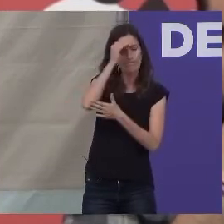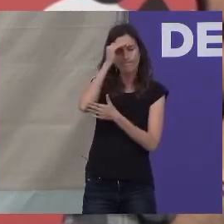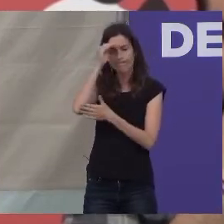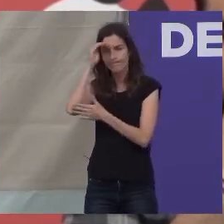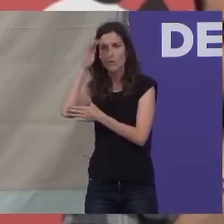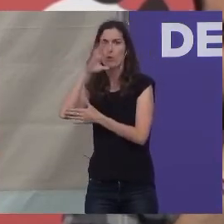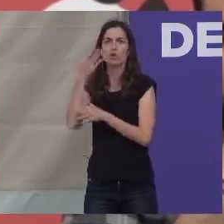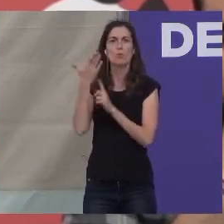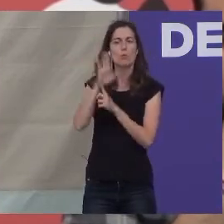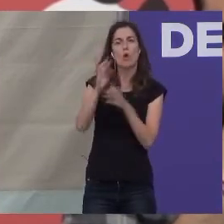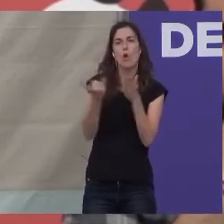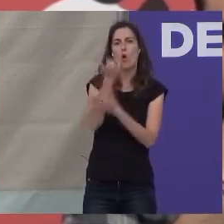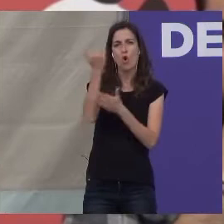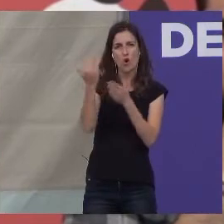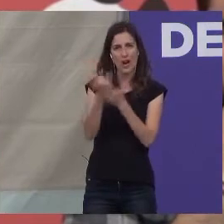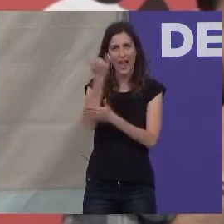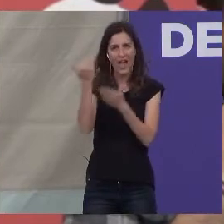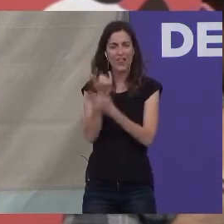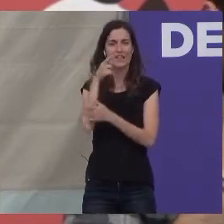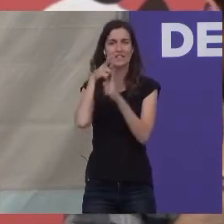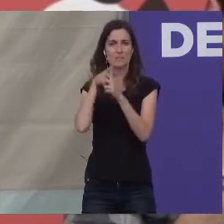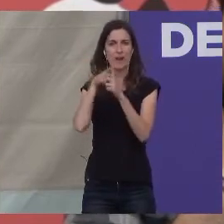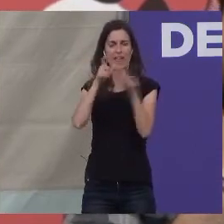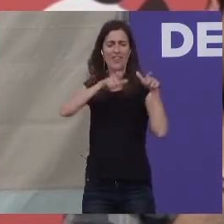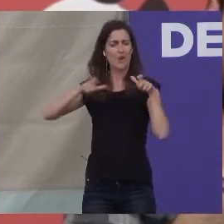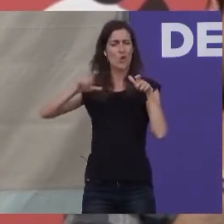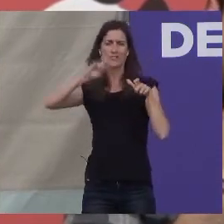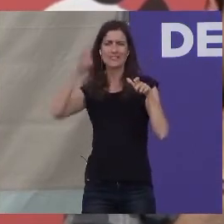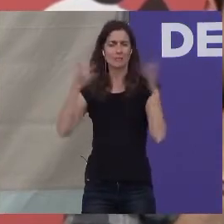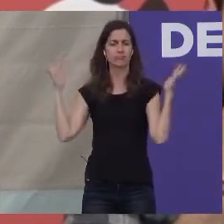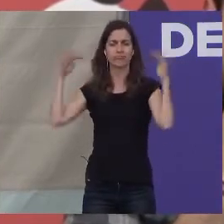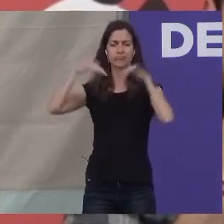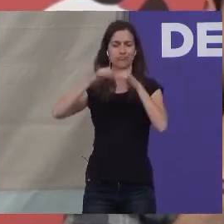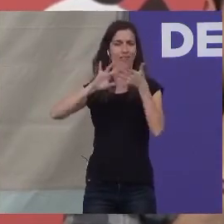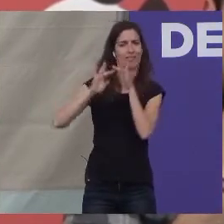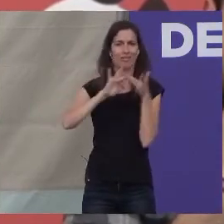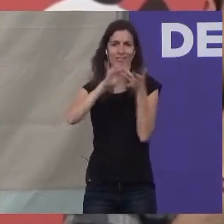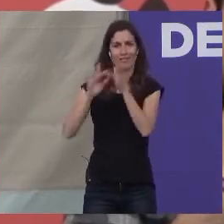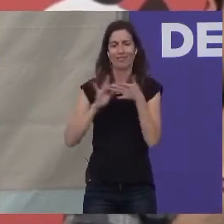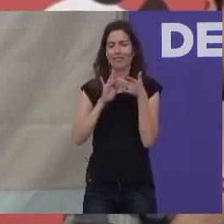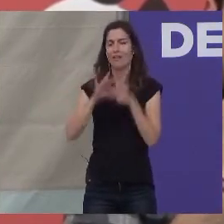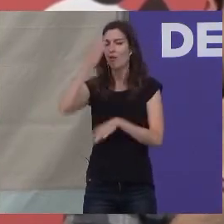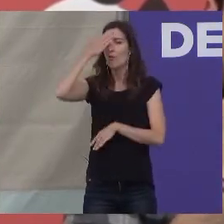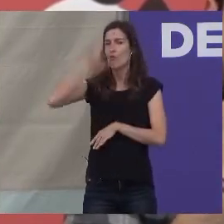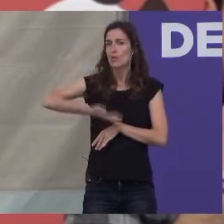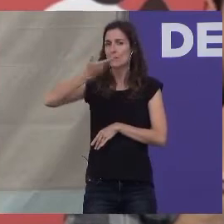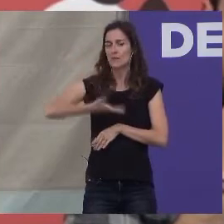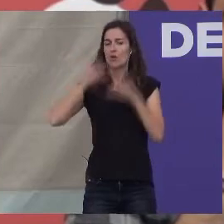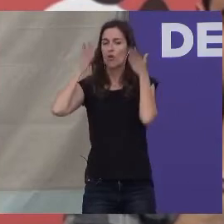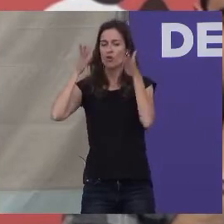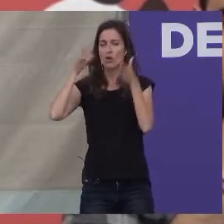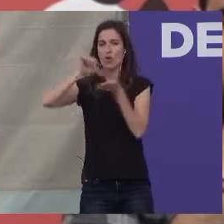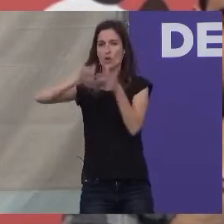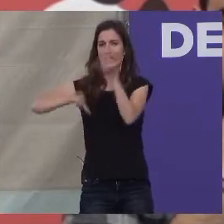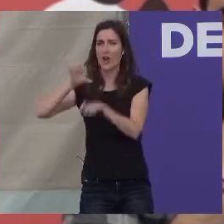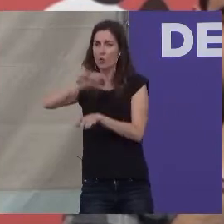eso propongo jornadas o eventos intercírculos. Es fundamental un mayor entendimiento entre el Consejo Ciudadano